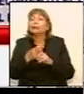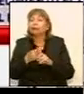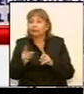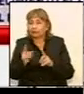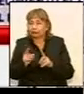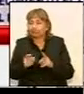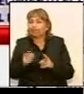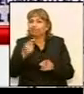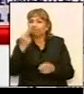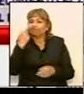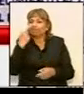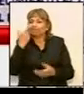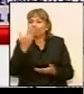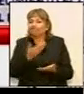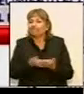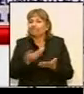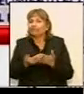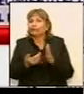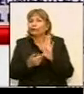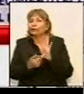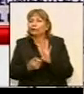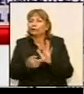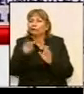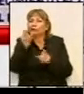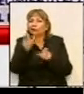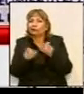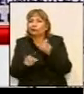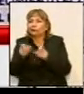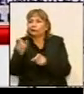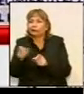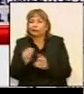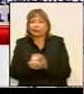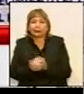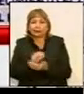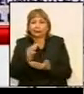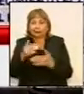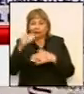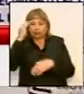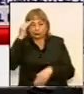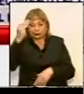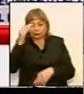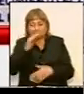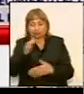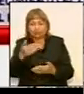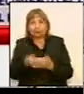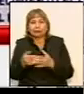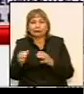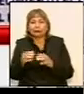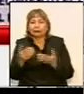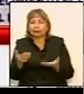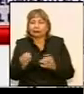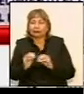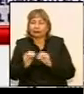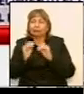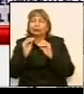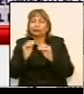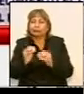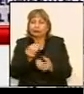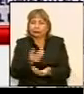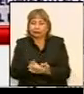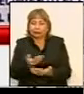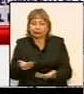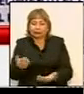poco reconocido en la población en general, y yo creo, y saludo en parte el esfuerzo de este evento para ayudar a poner estos temas sobre la